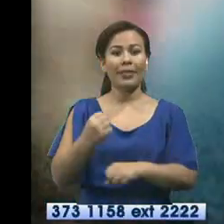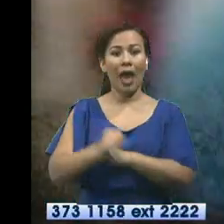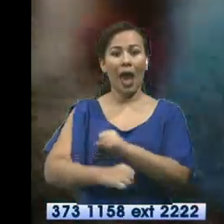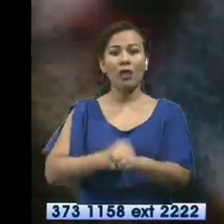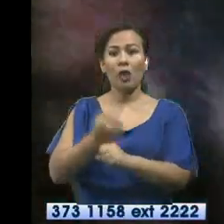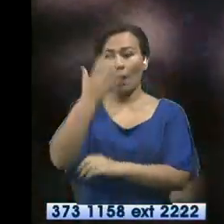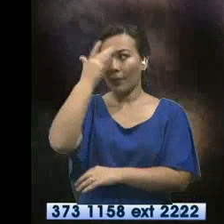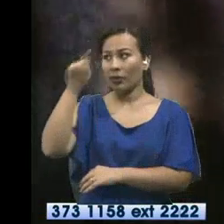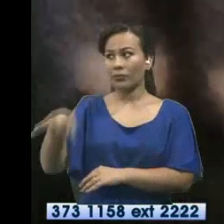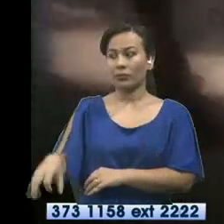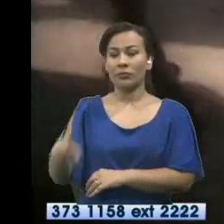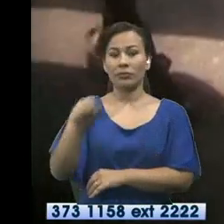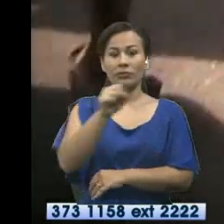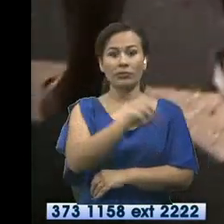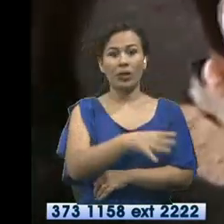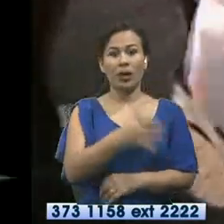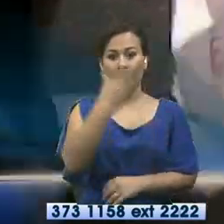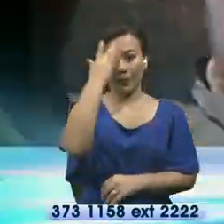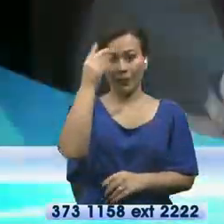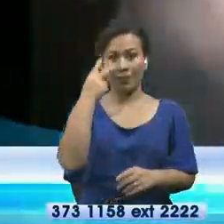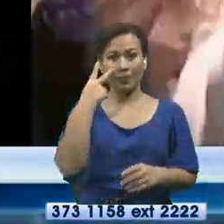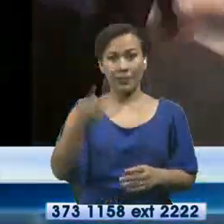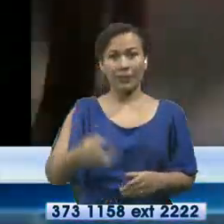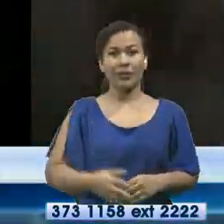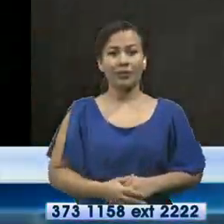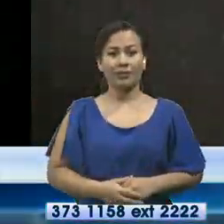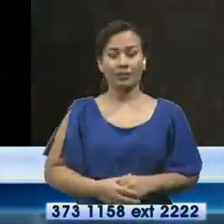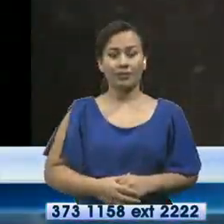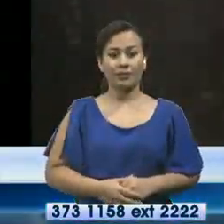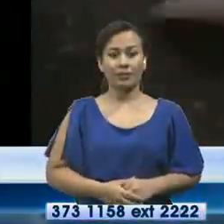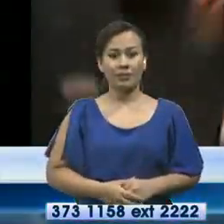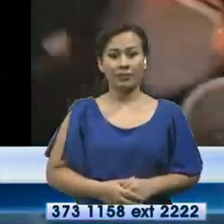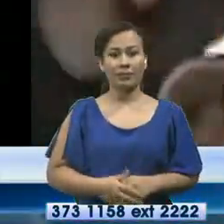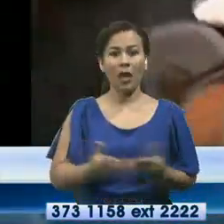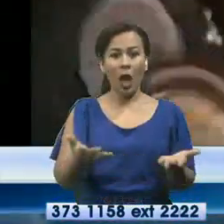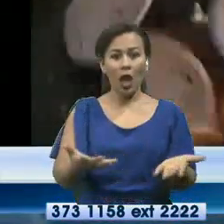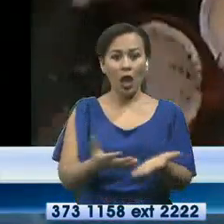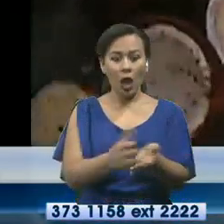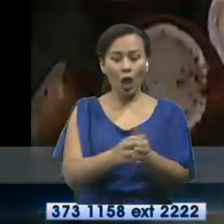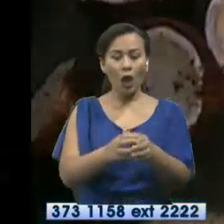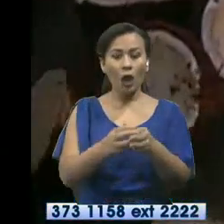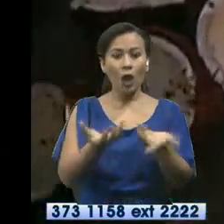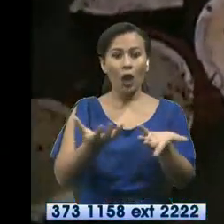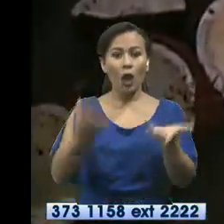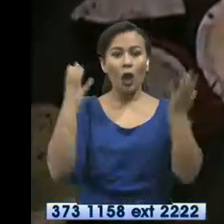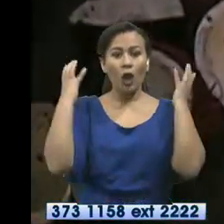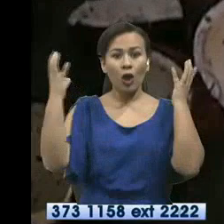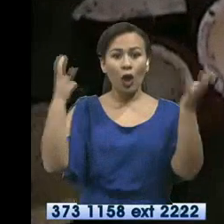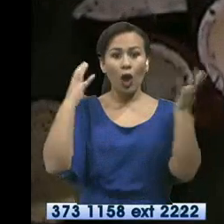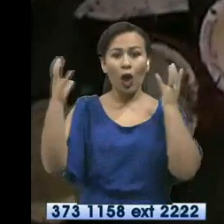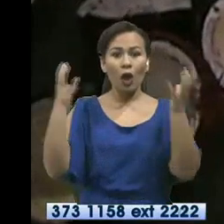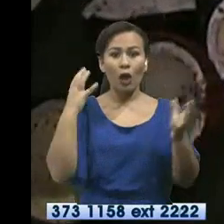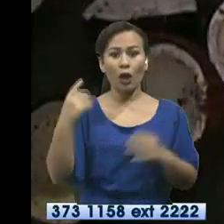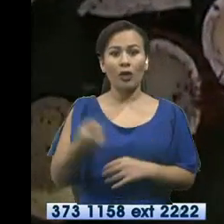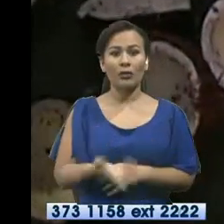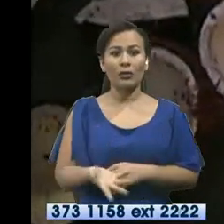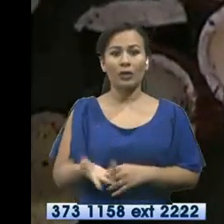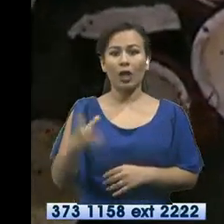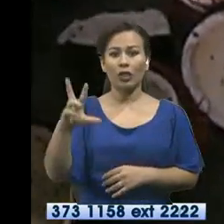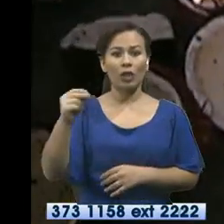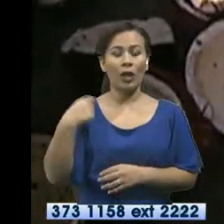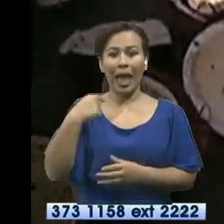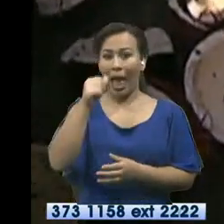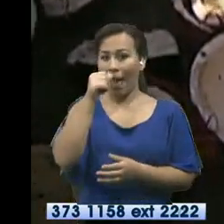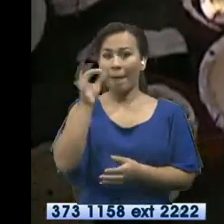cogen? Ya cuando ya te allá. ¡Eso es injusto! ¡Eso es injusto! ¡Comprar la azúcar! ¡Venir a comprar